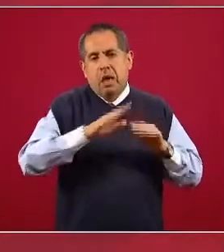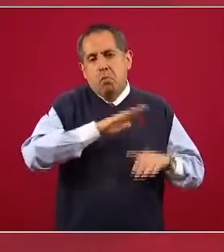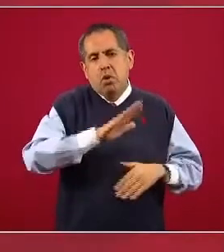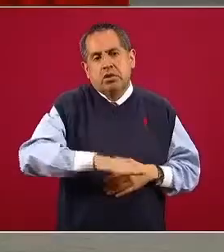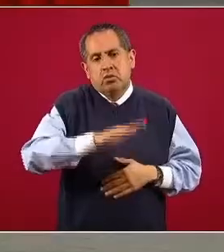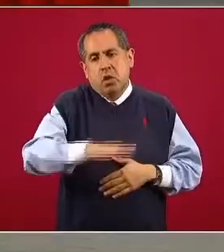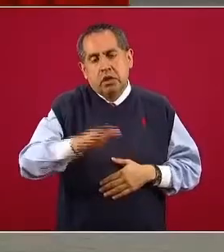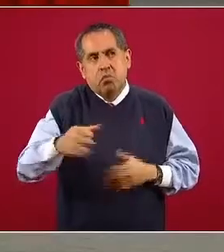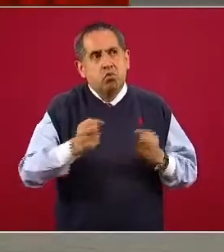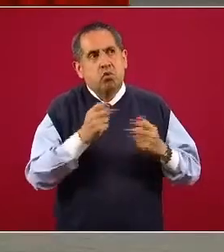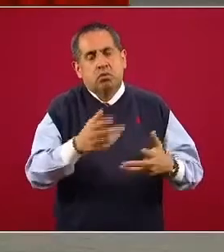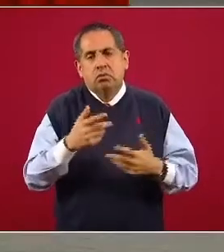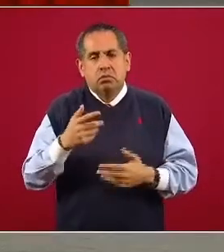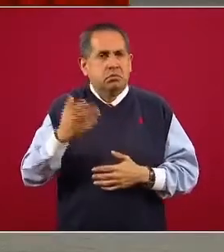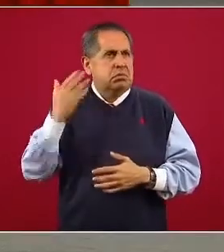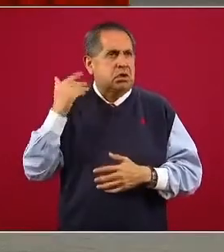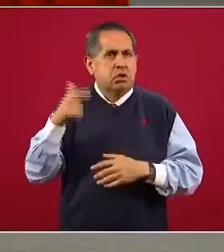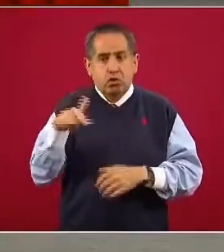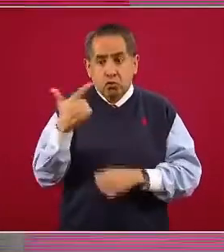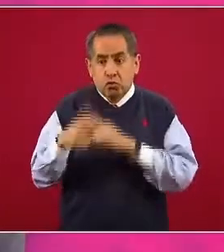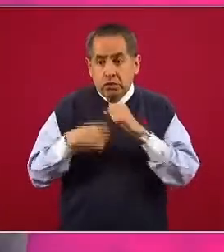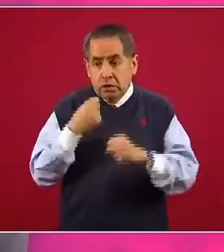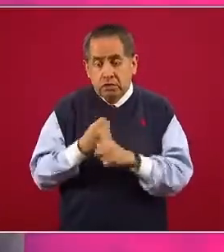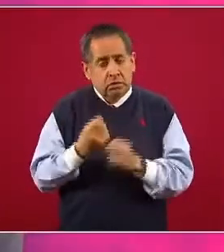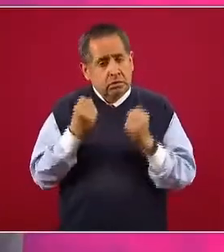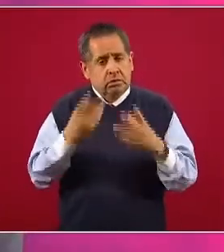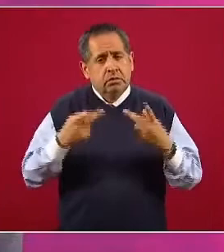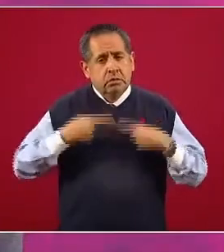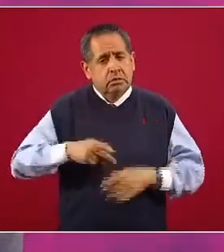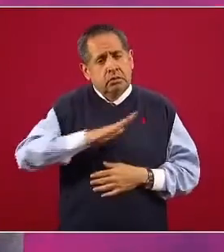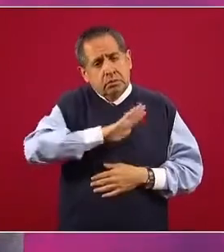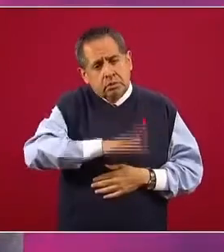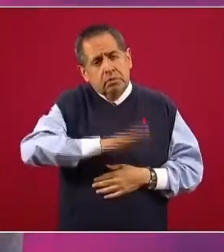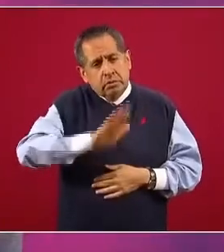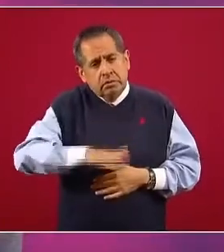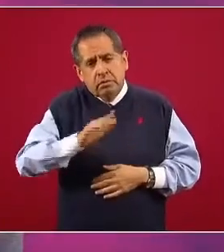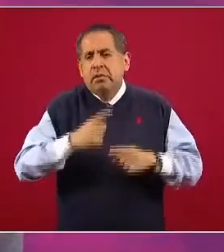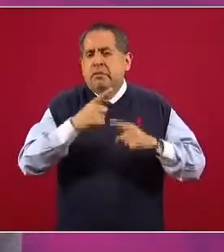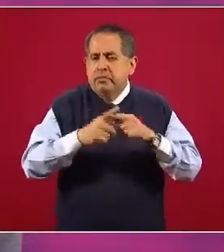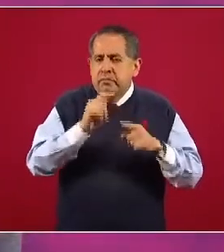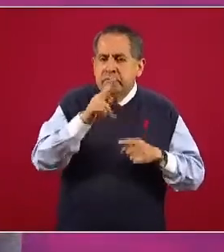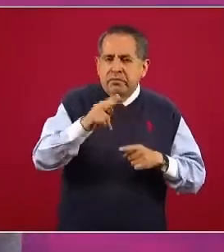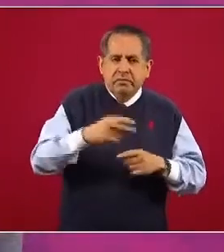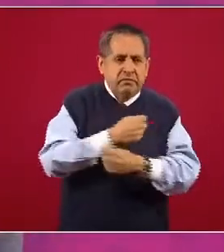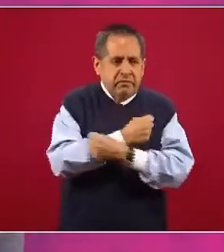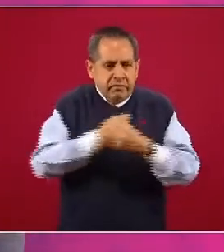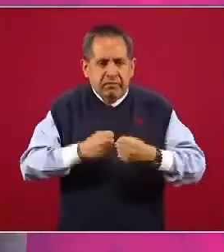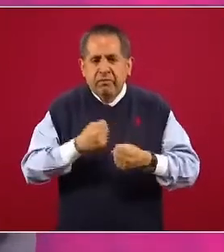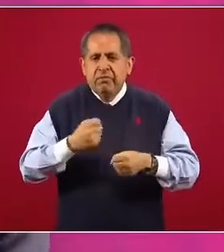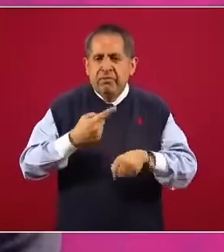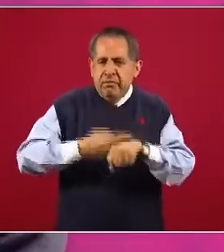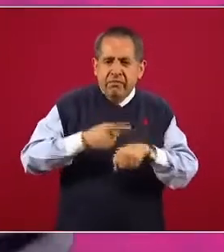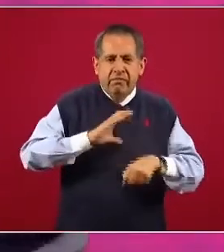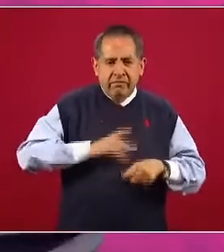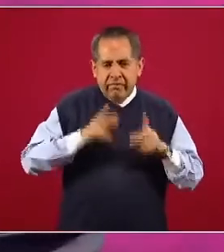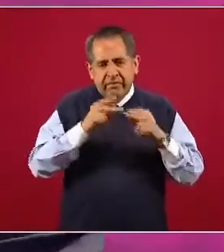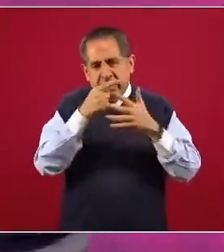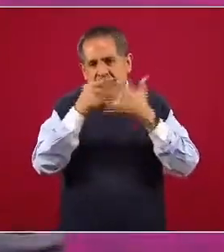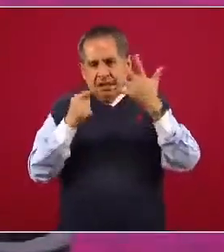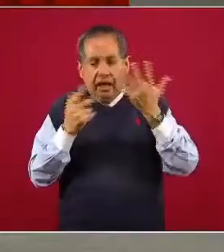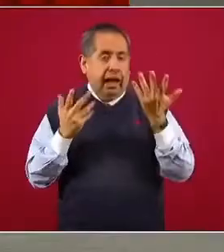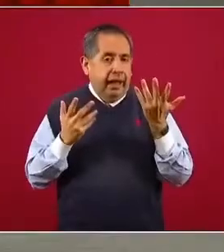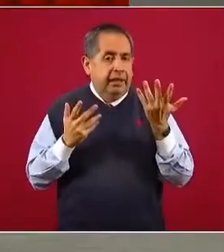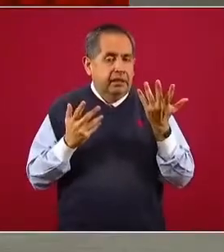los años, desde al menos 12 años, posiblemente más. Entonces, esto hace que el comportamiento de